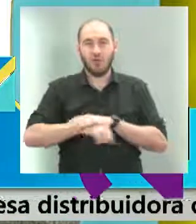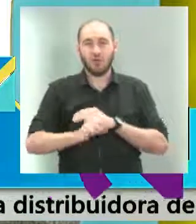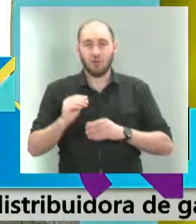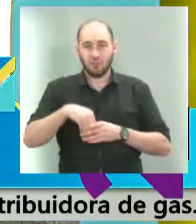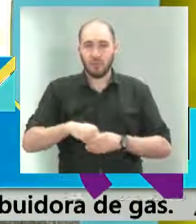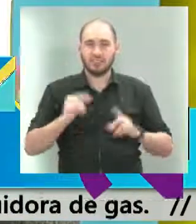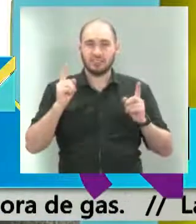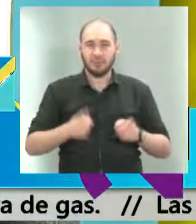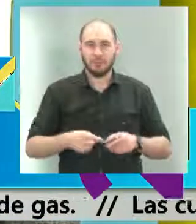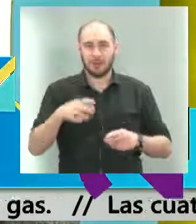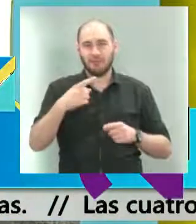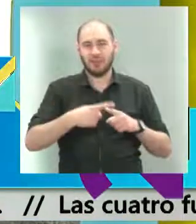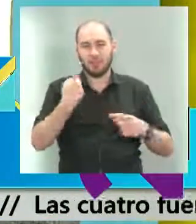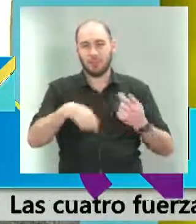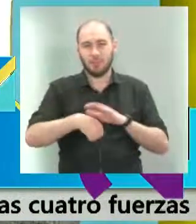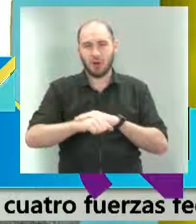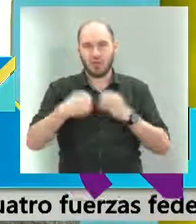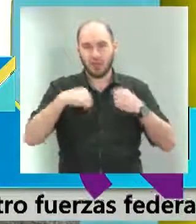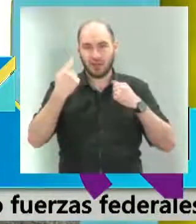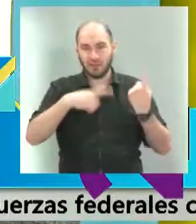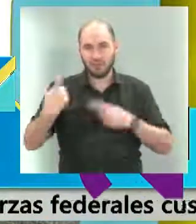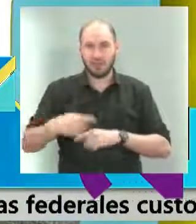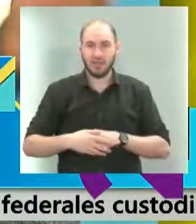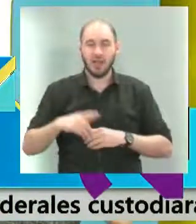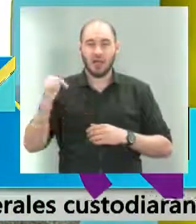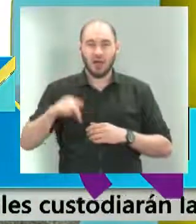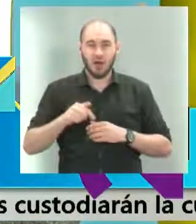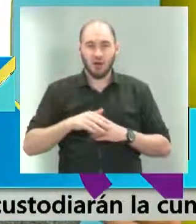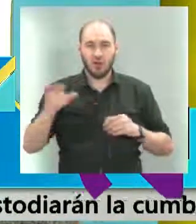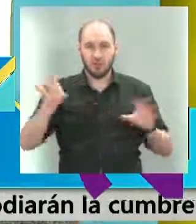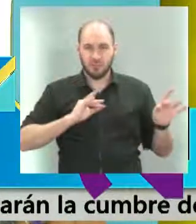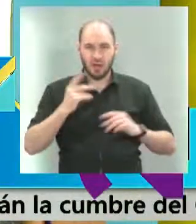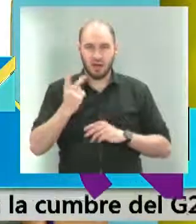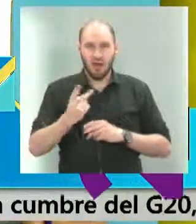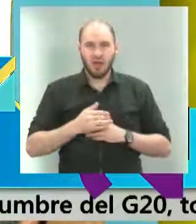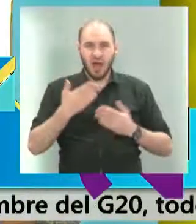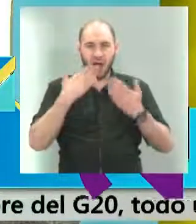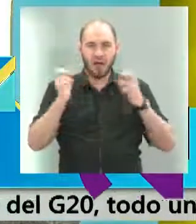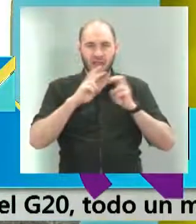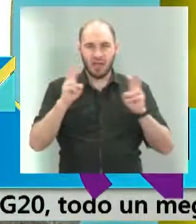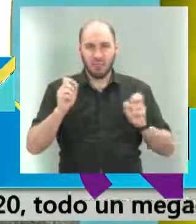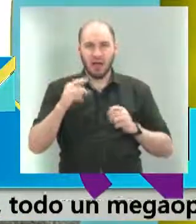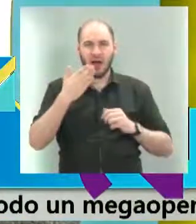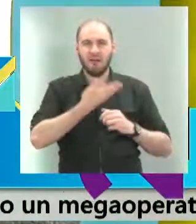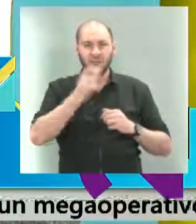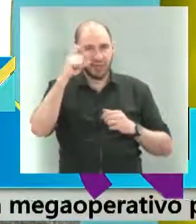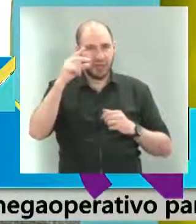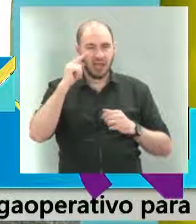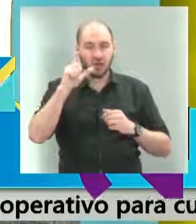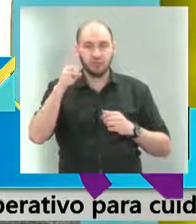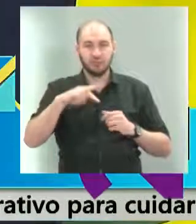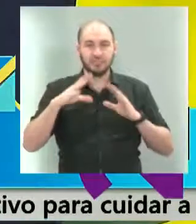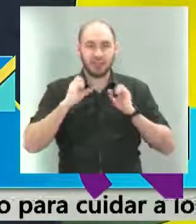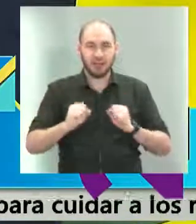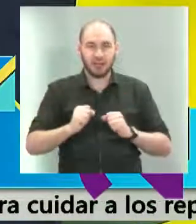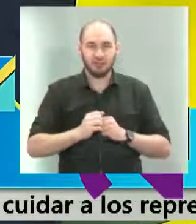y también en diversos eventos deportivos. Por eso hoy hemos traído dos invitados para hablar acerca de este tema. Federico Chiapetta,